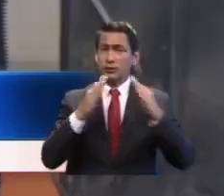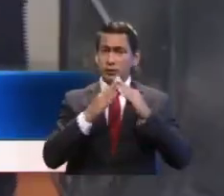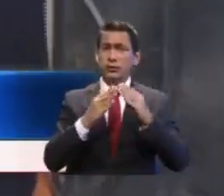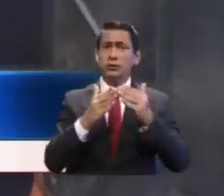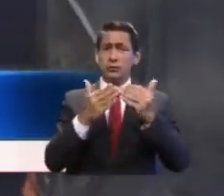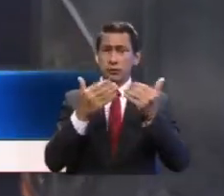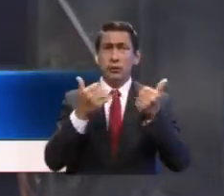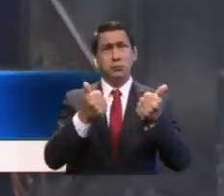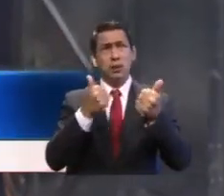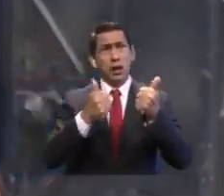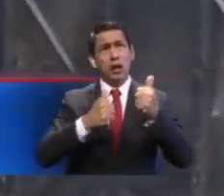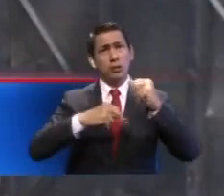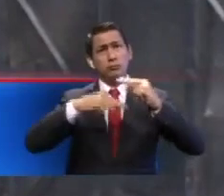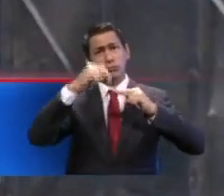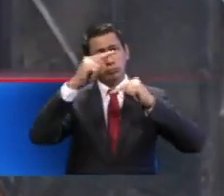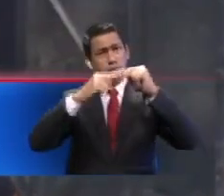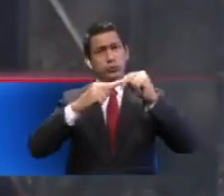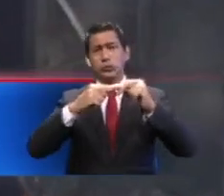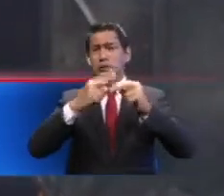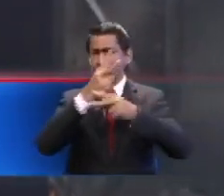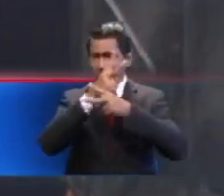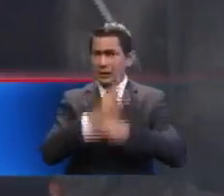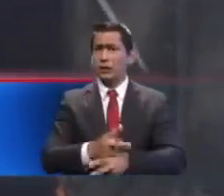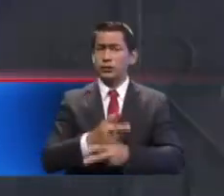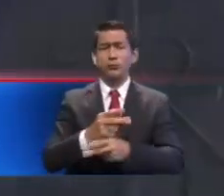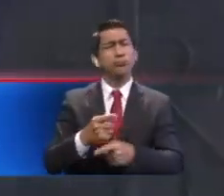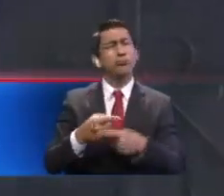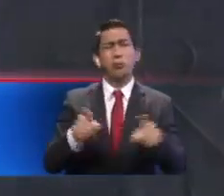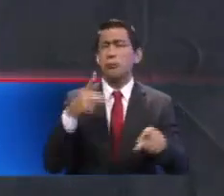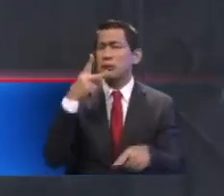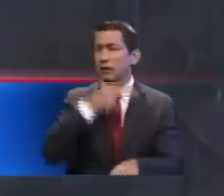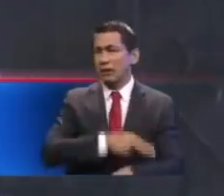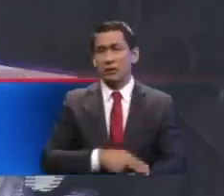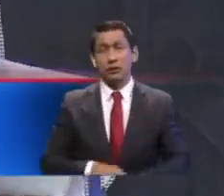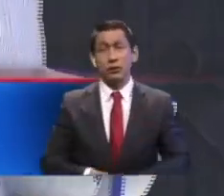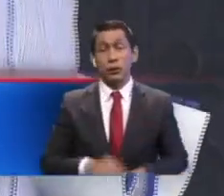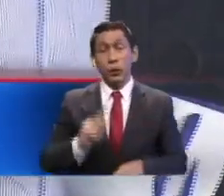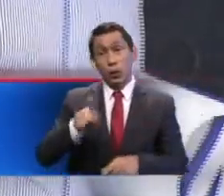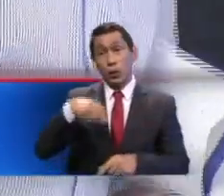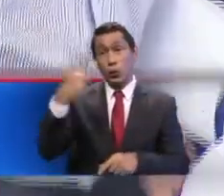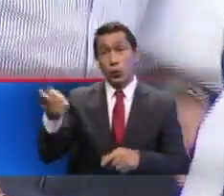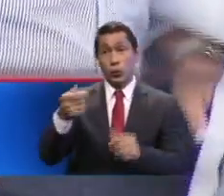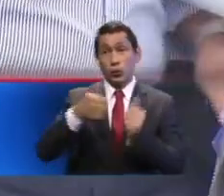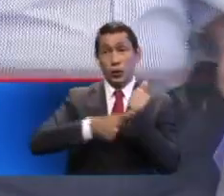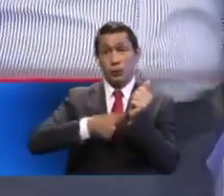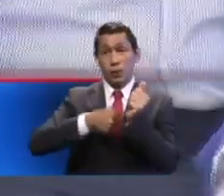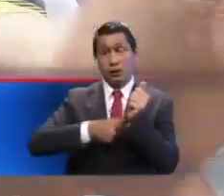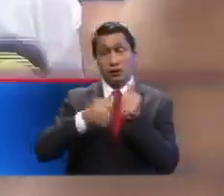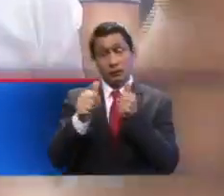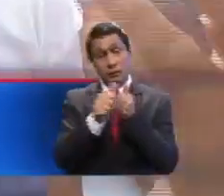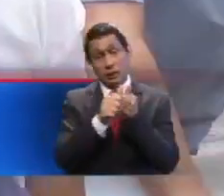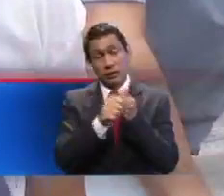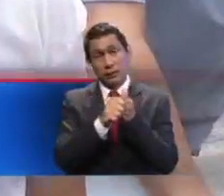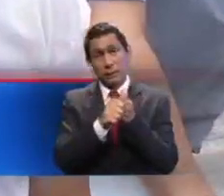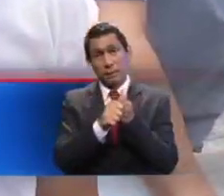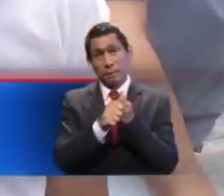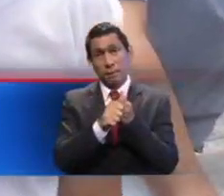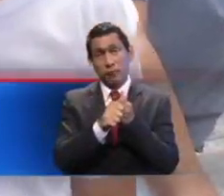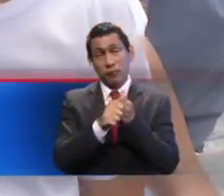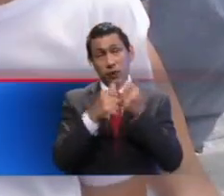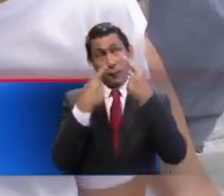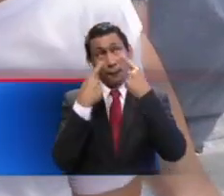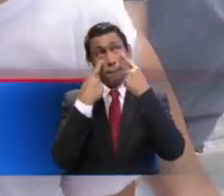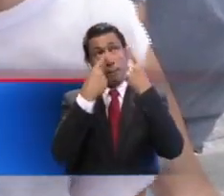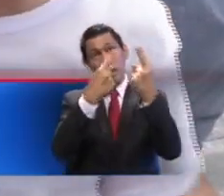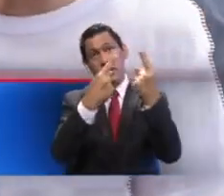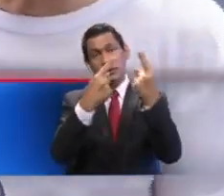es falso, porque no había seguridad en ese momento. Y mi otro hermano que está ahí, él pasaba en ese momento y él fue